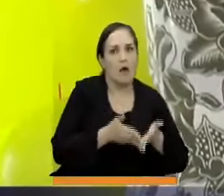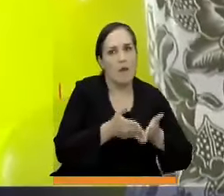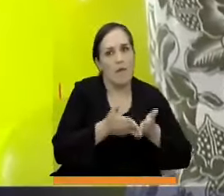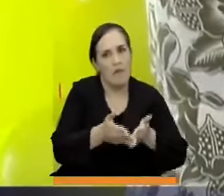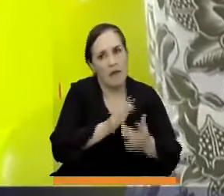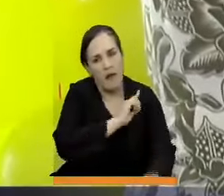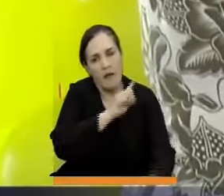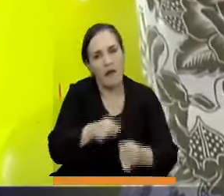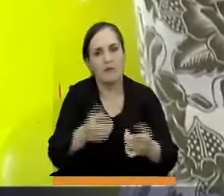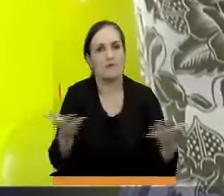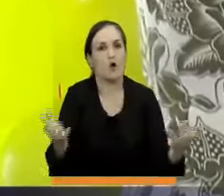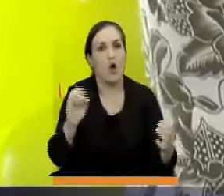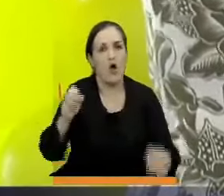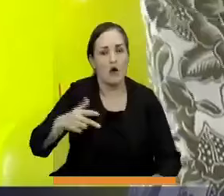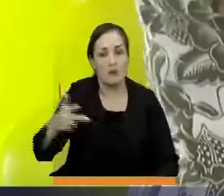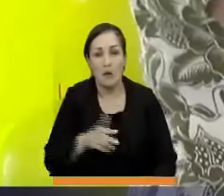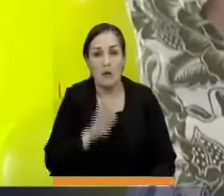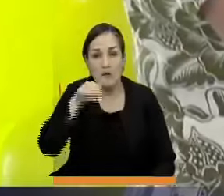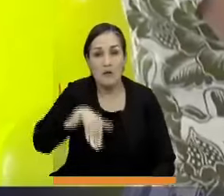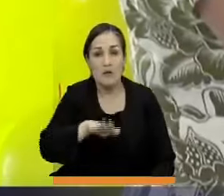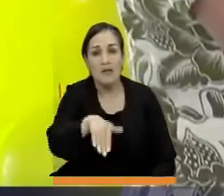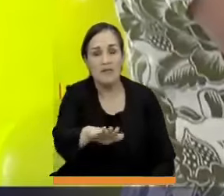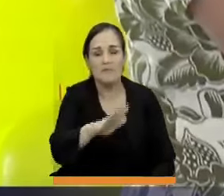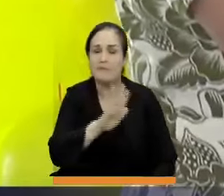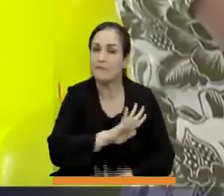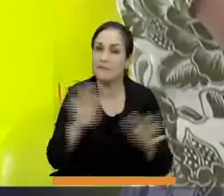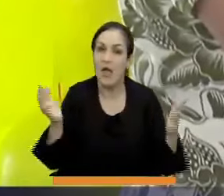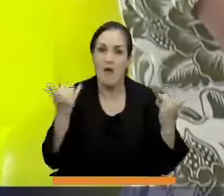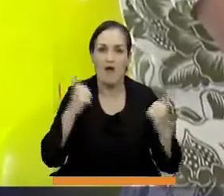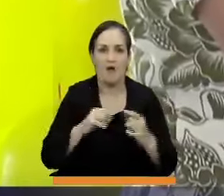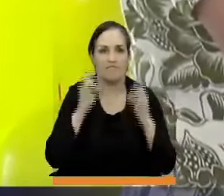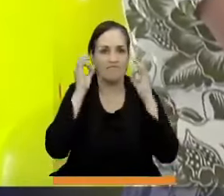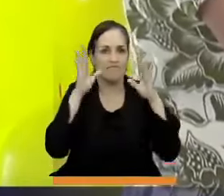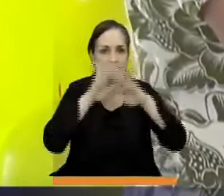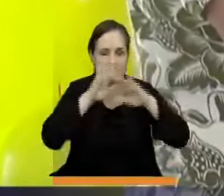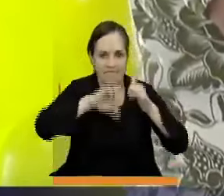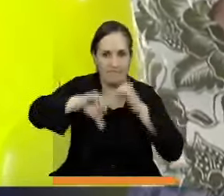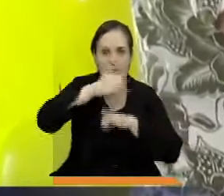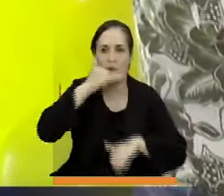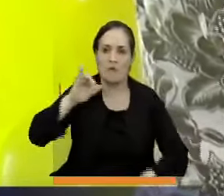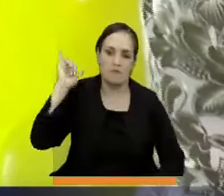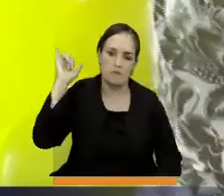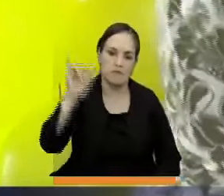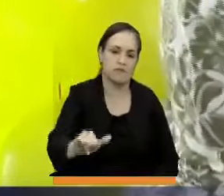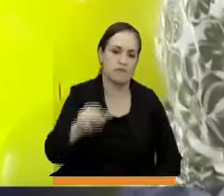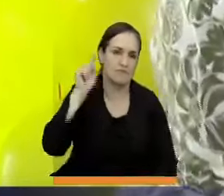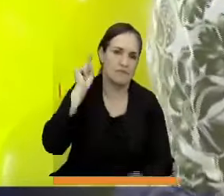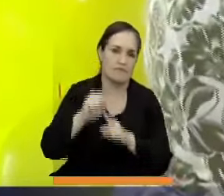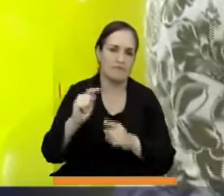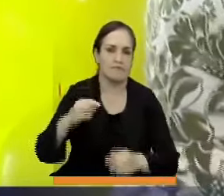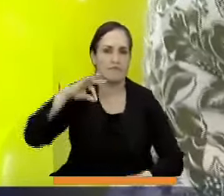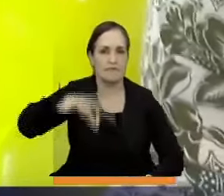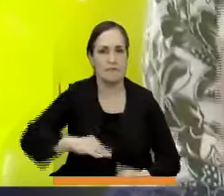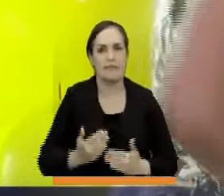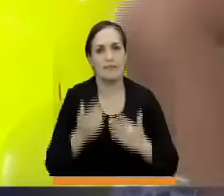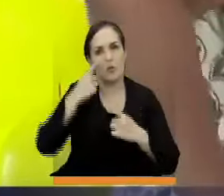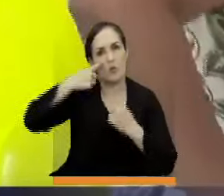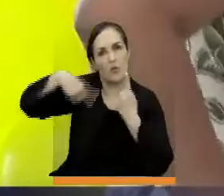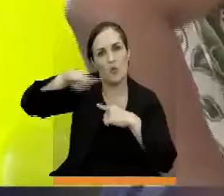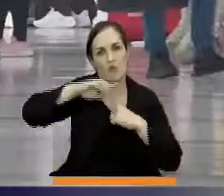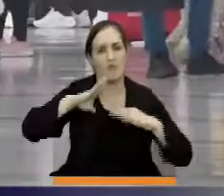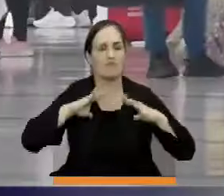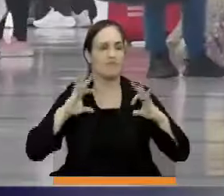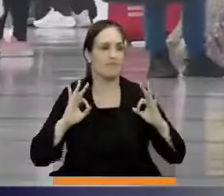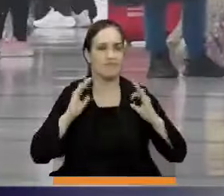fluvial, incluso por carreteras, probablemente no en el mejor estado. La incorporación de estas nuevas rutas pues va a traer, además de desarrollo turístico, bienestar para